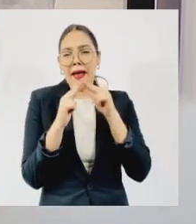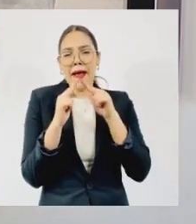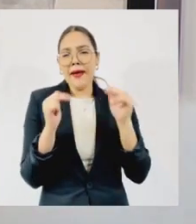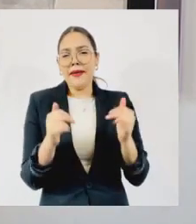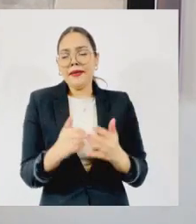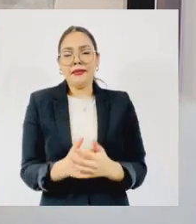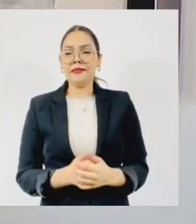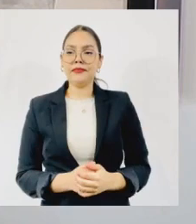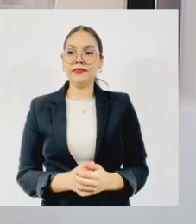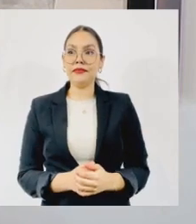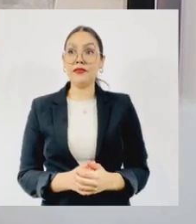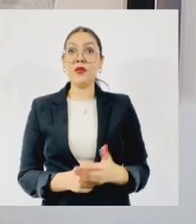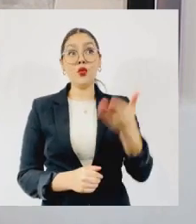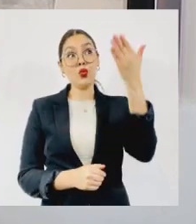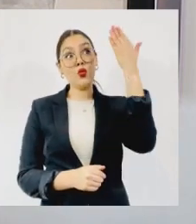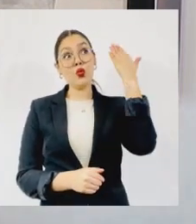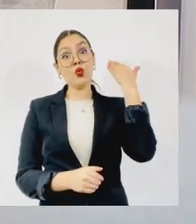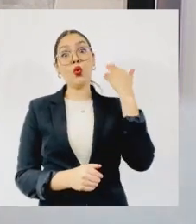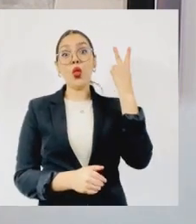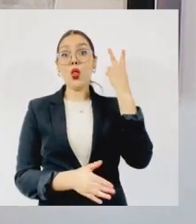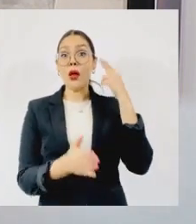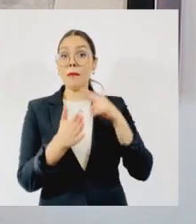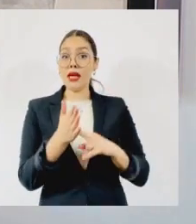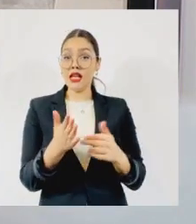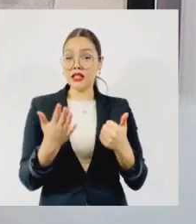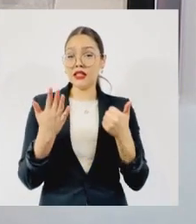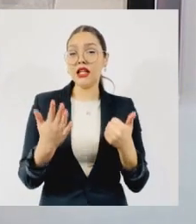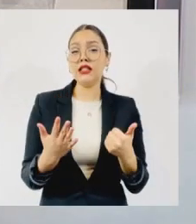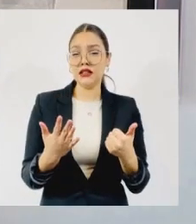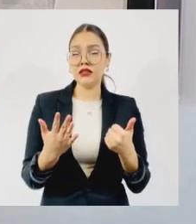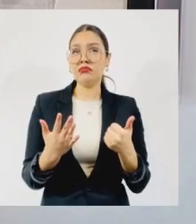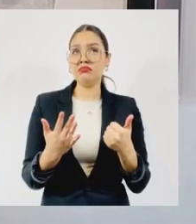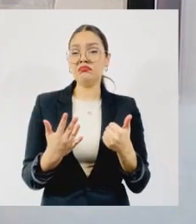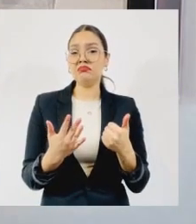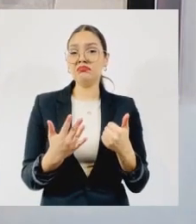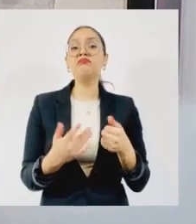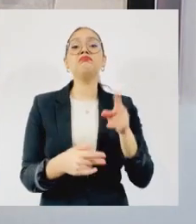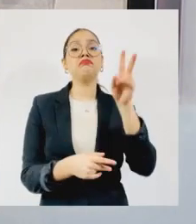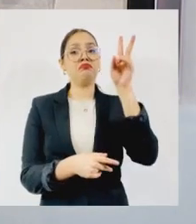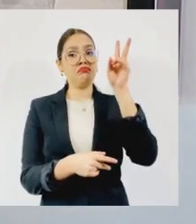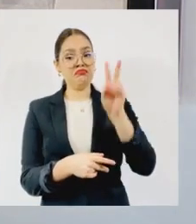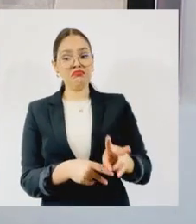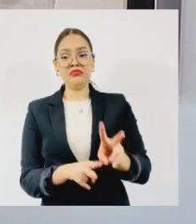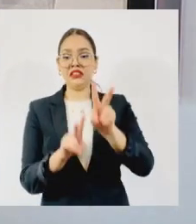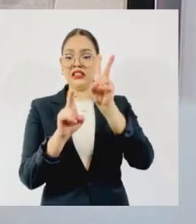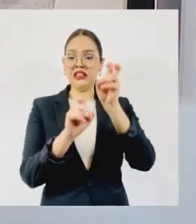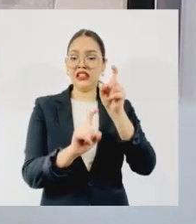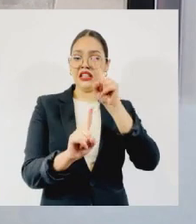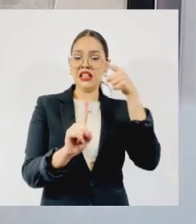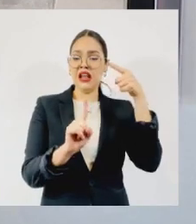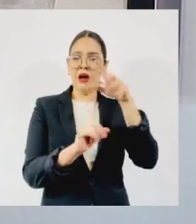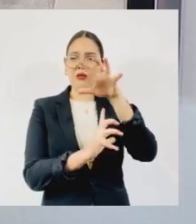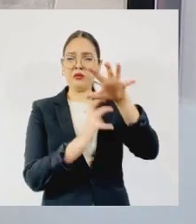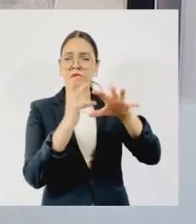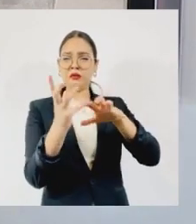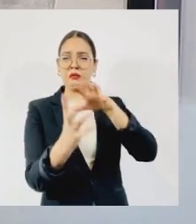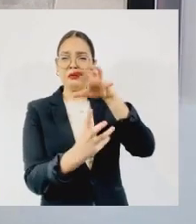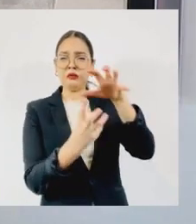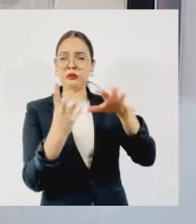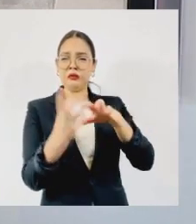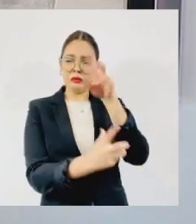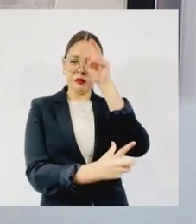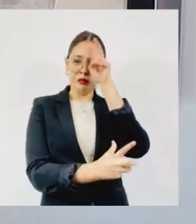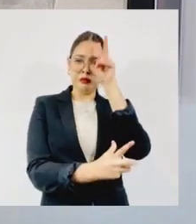En el 2006, para decirlo coloquialmente, se le pegó al avispero.